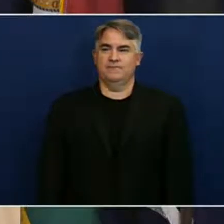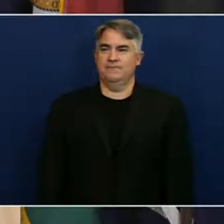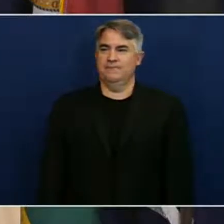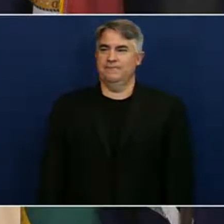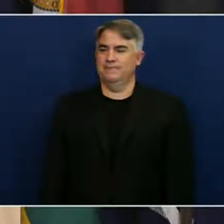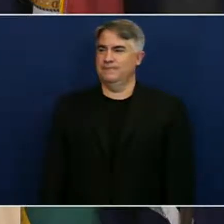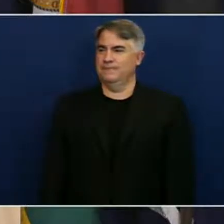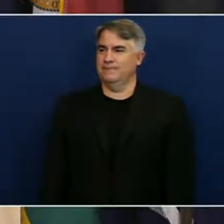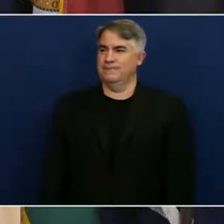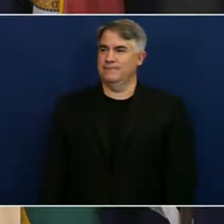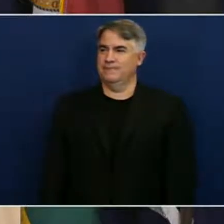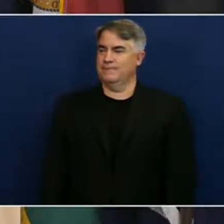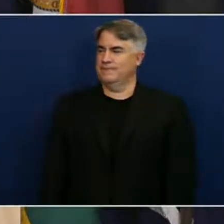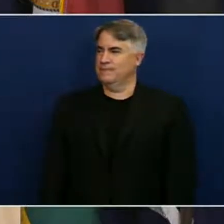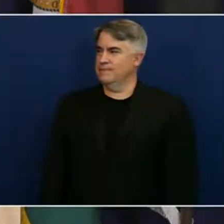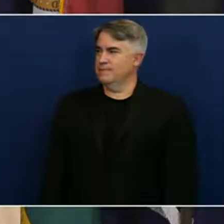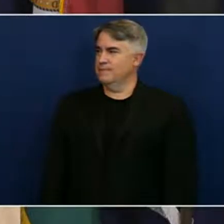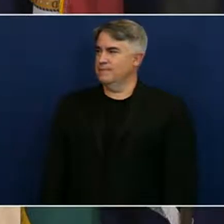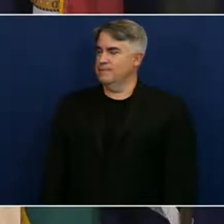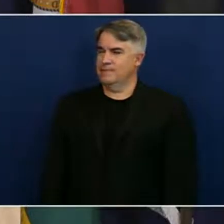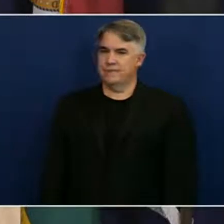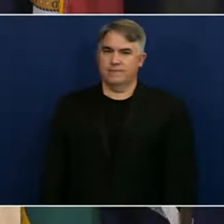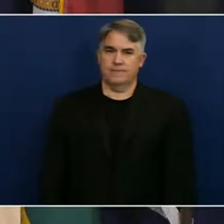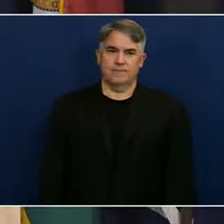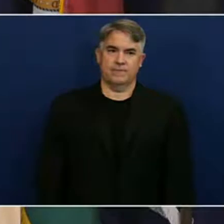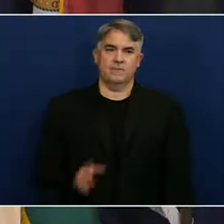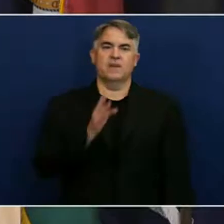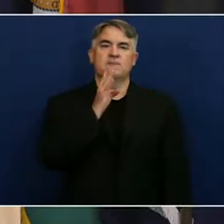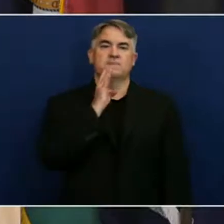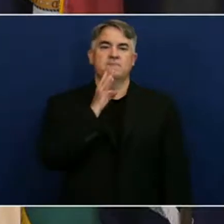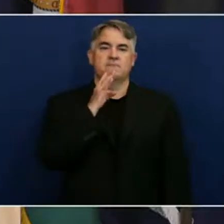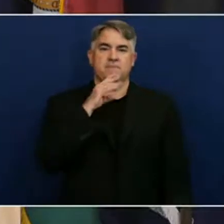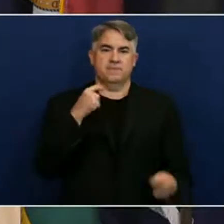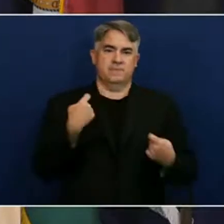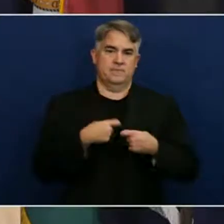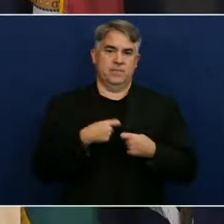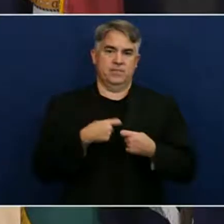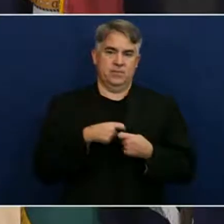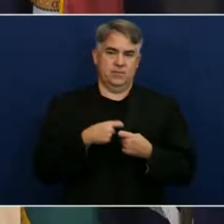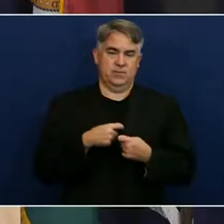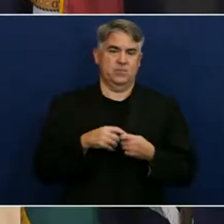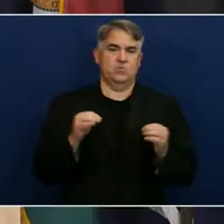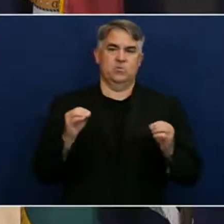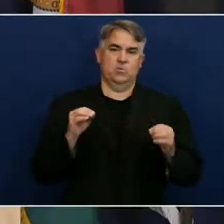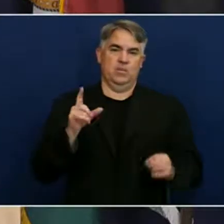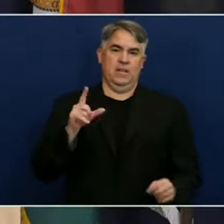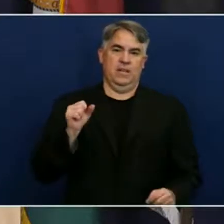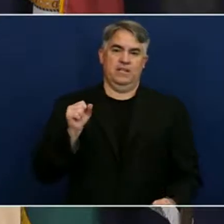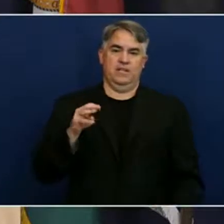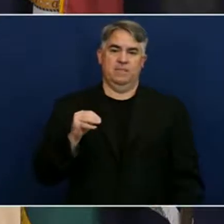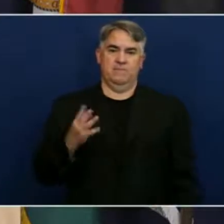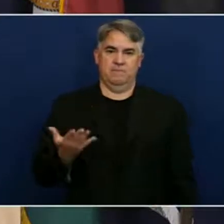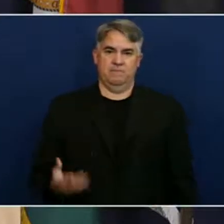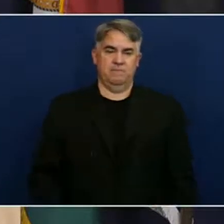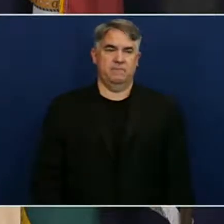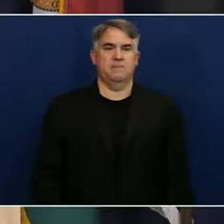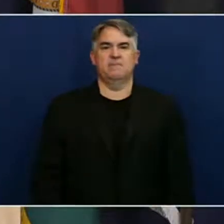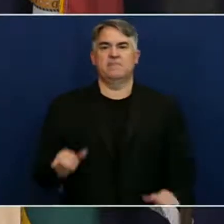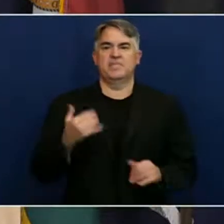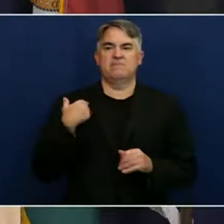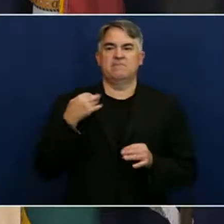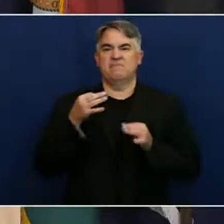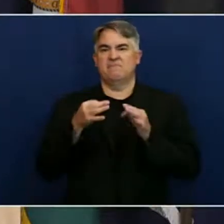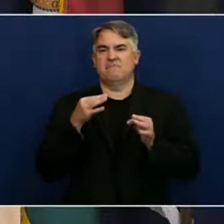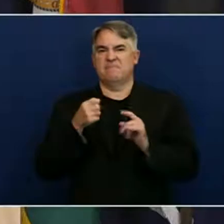Por lo tanto, las estadísticas nos demuestran que la tasa de infección en este grupo ha incrementado